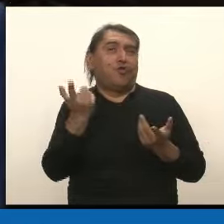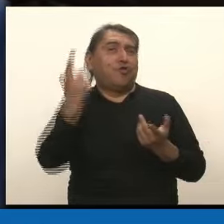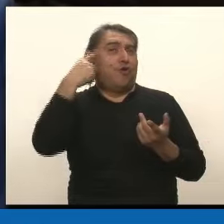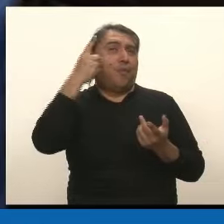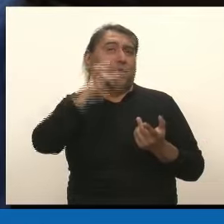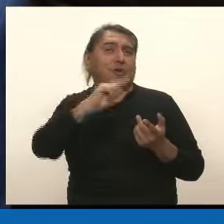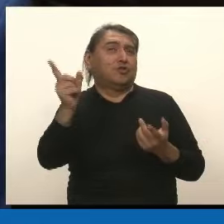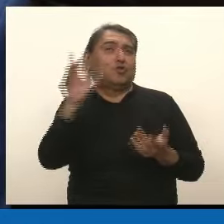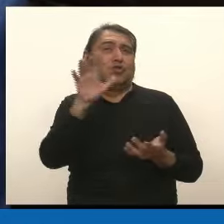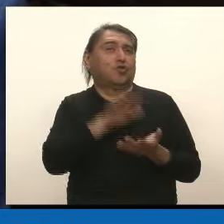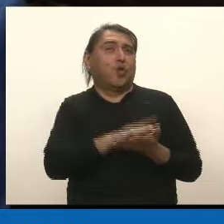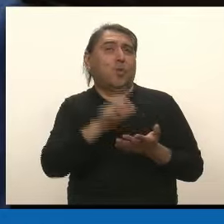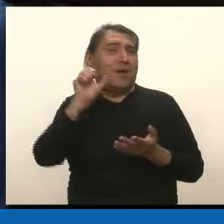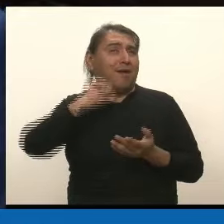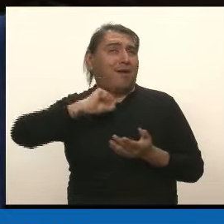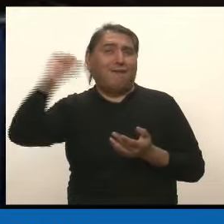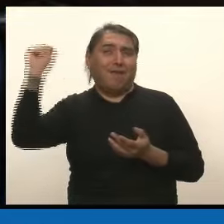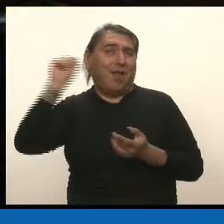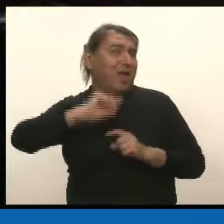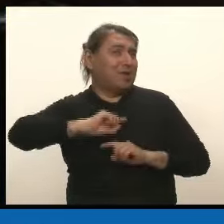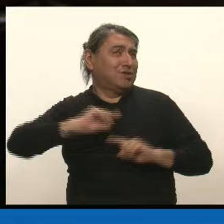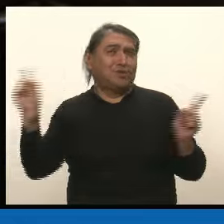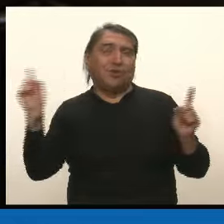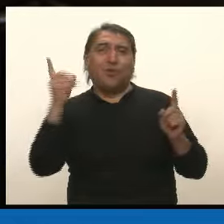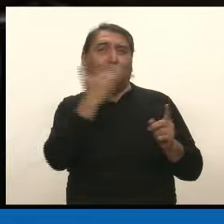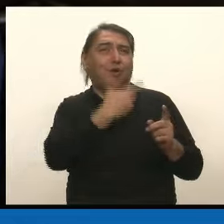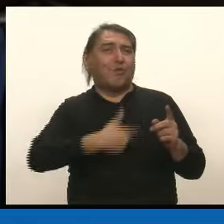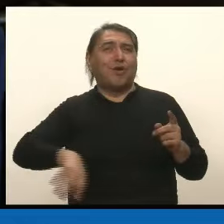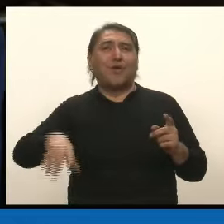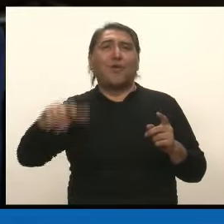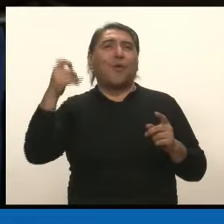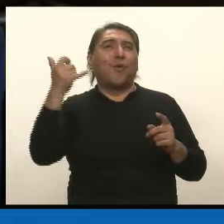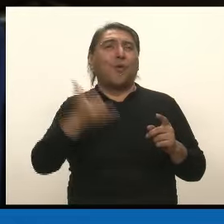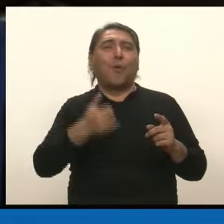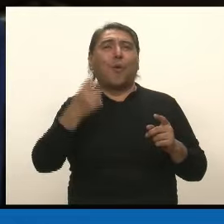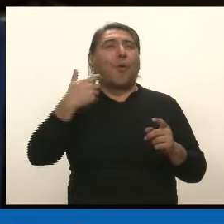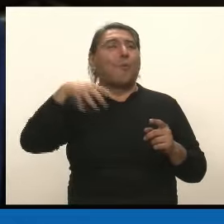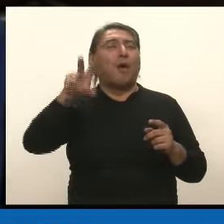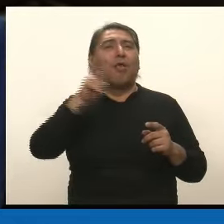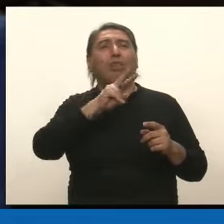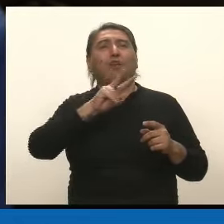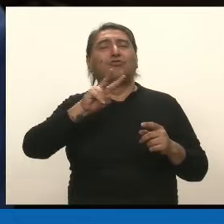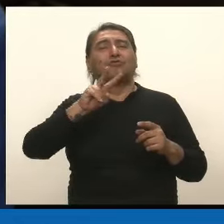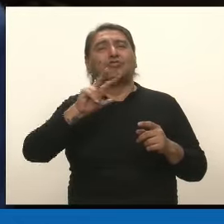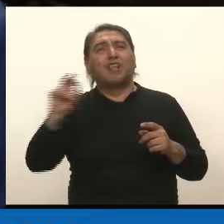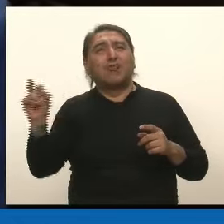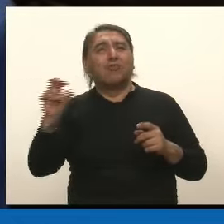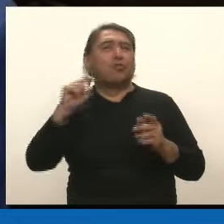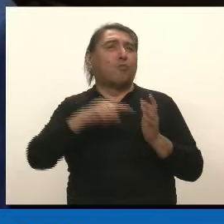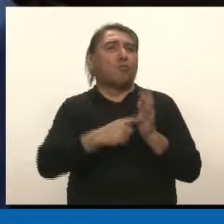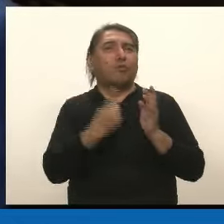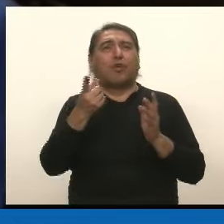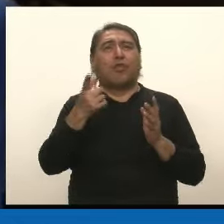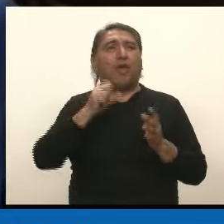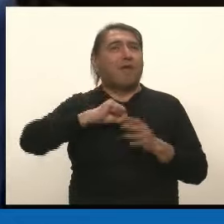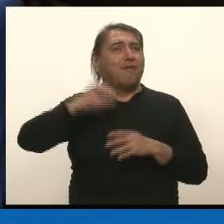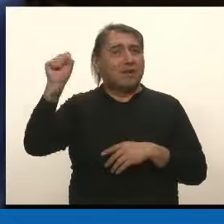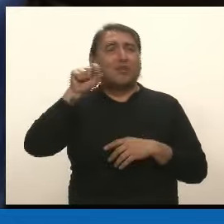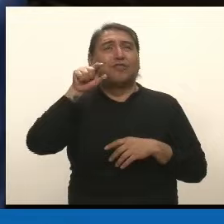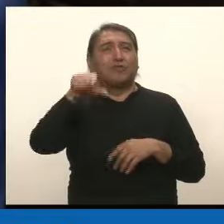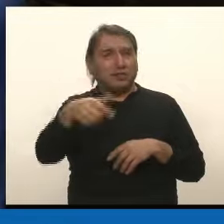inflación en un gobierno que terminó con más de 200 puntos de inflación entonces esa